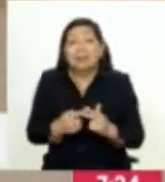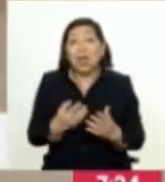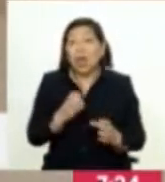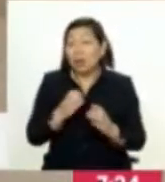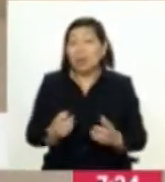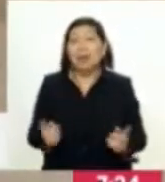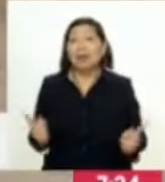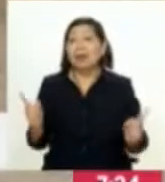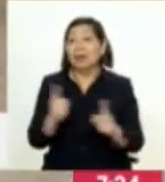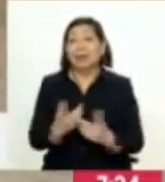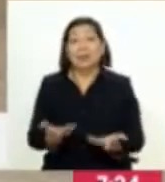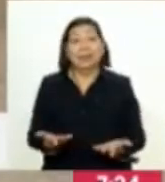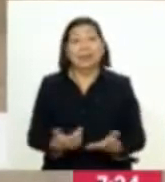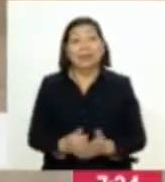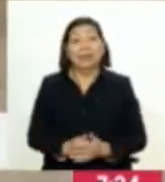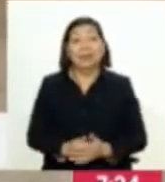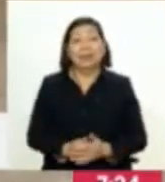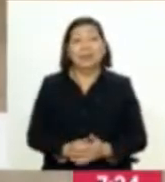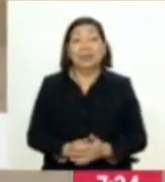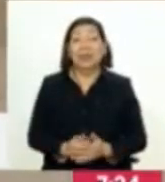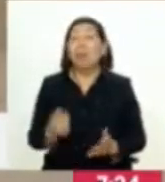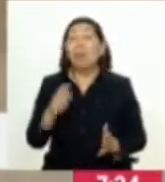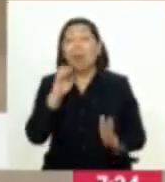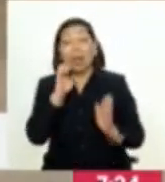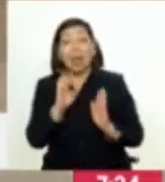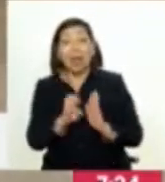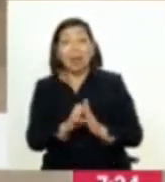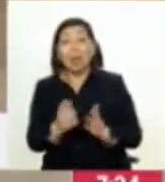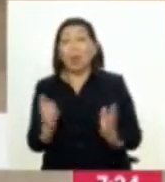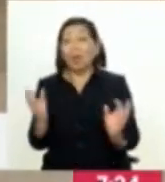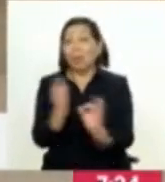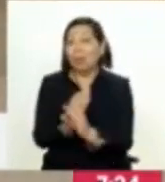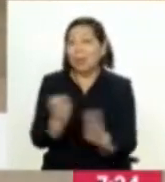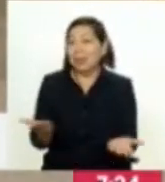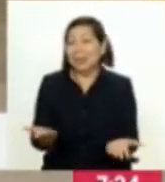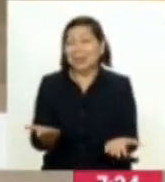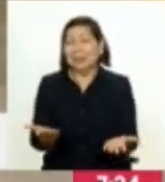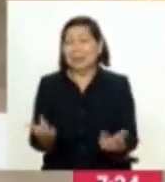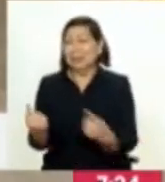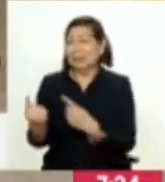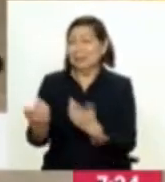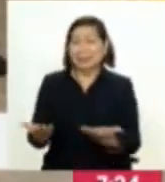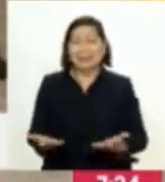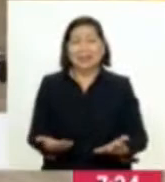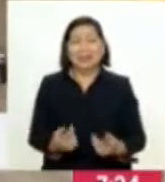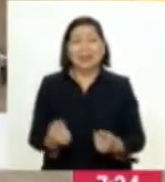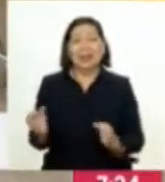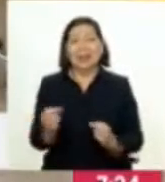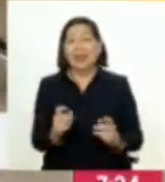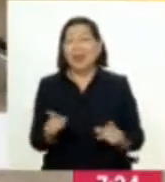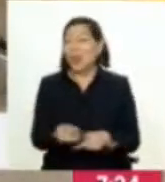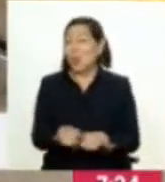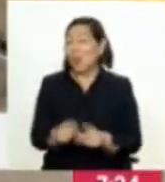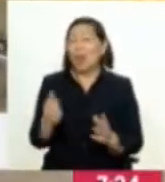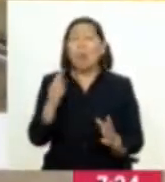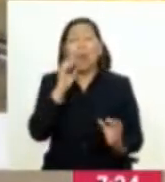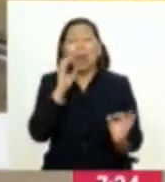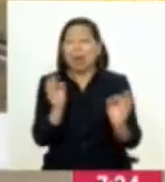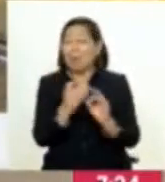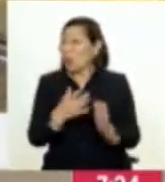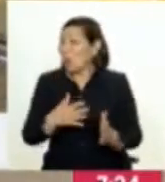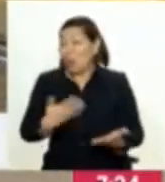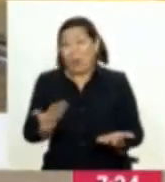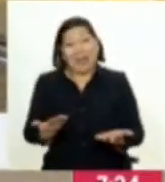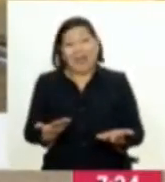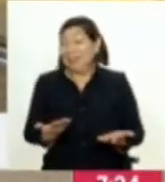esta conversación. Claro, acá. Se resetea. Exacto. Y yo vuelvo a hacer las mismas preguntas, ¿no? Exacto. ¿No? Y alguien que se parece a mí responde la misma. Tal cual, estamos